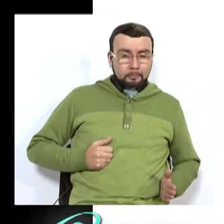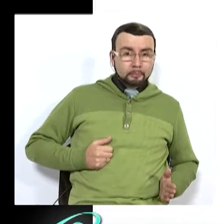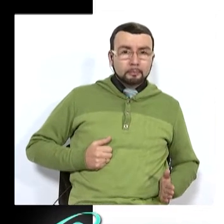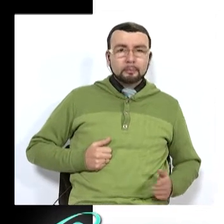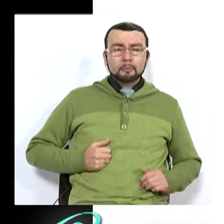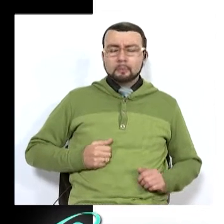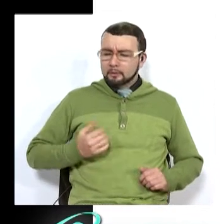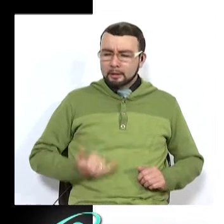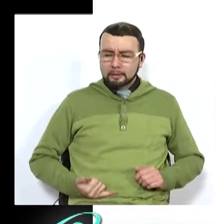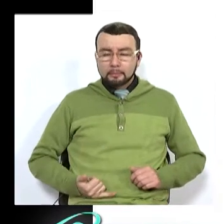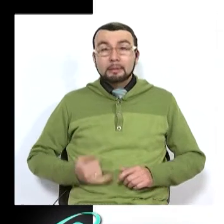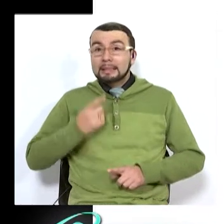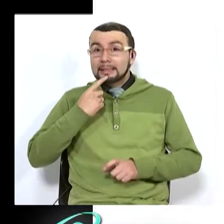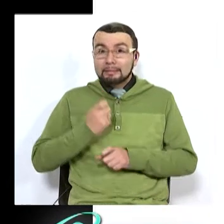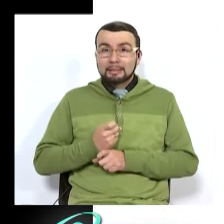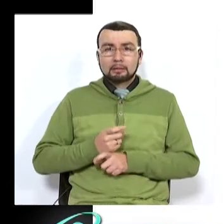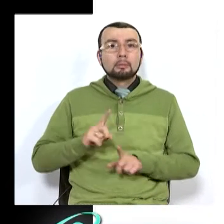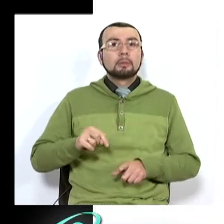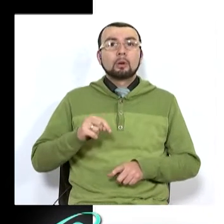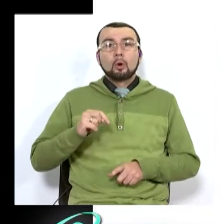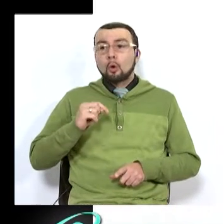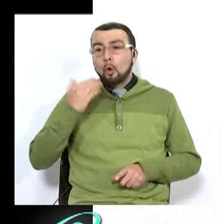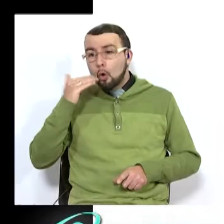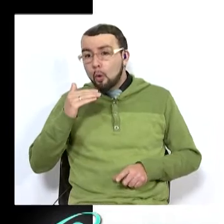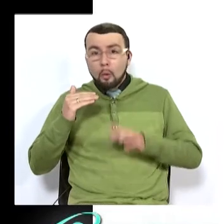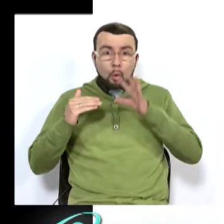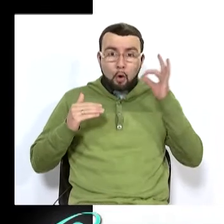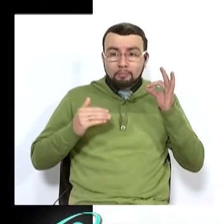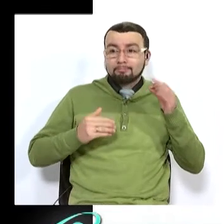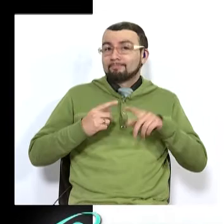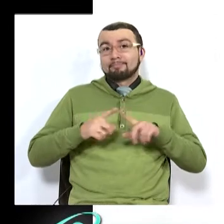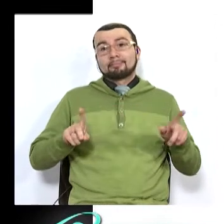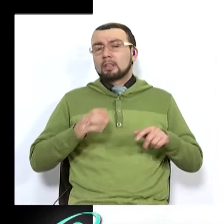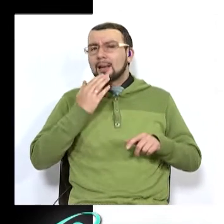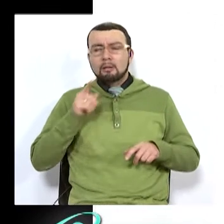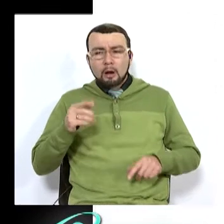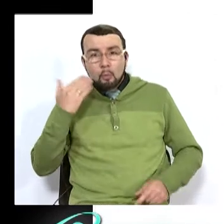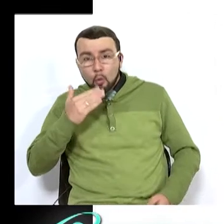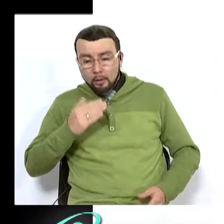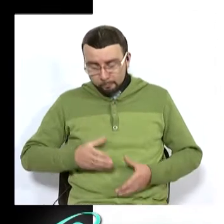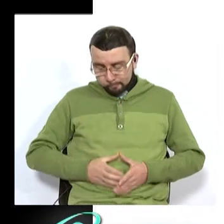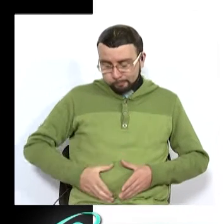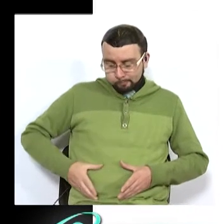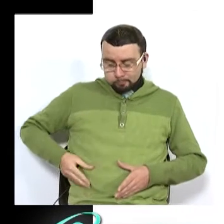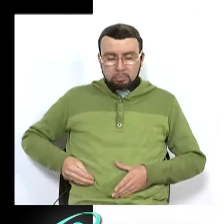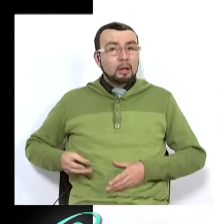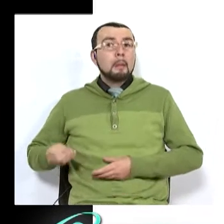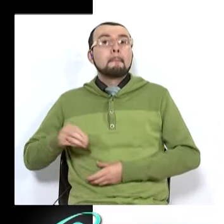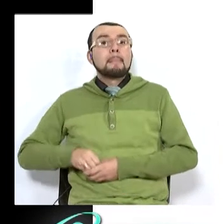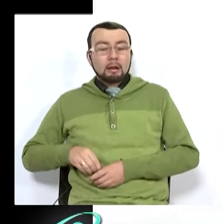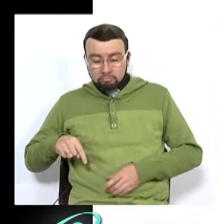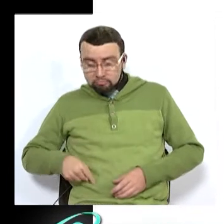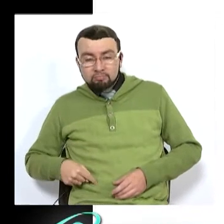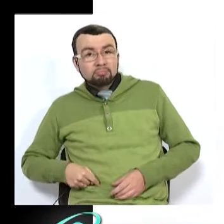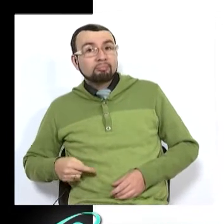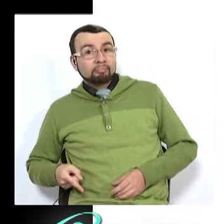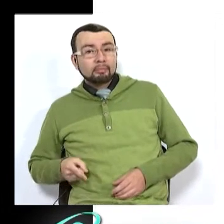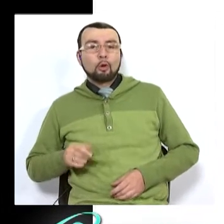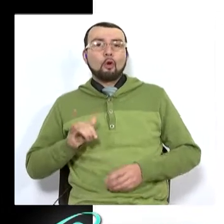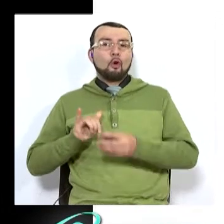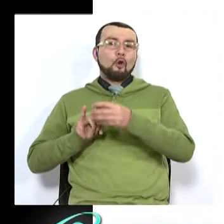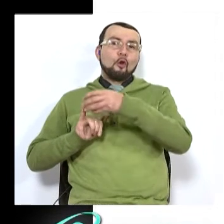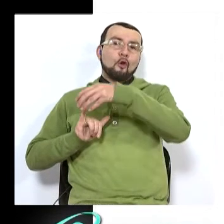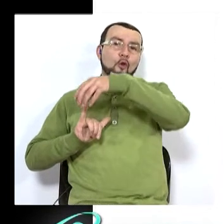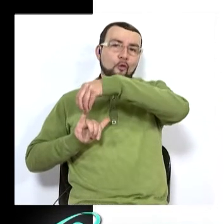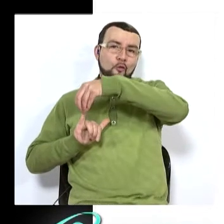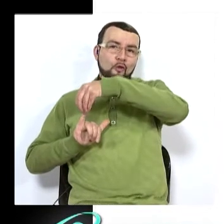ahí también se complica cuando es hombre o es mujer, ¿cierto? Porque entonces cuando es mujer encontramos estructuras adicionales. Encontramos el ovario de